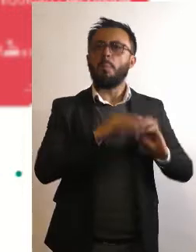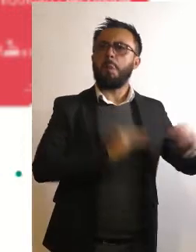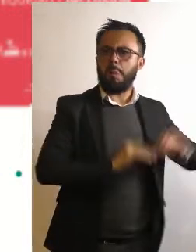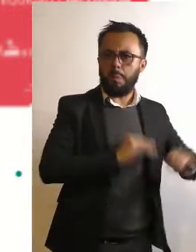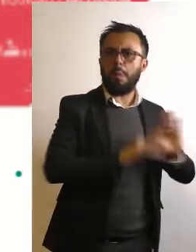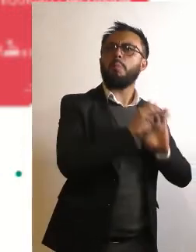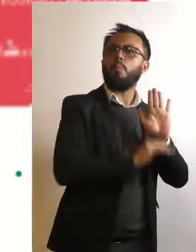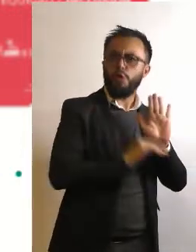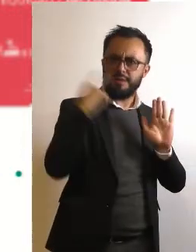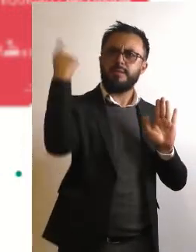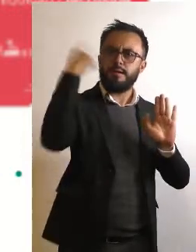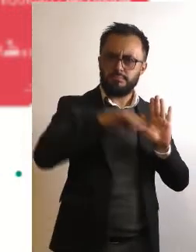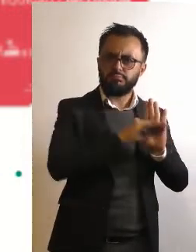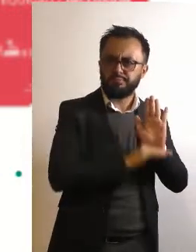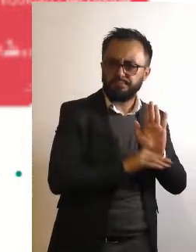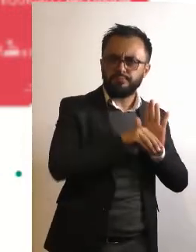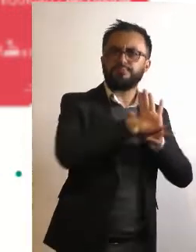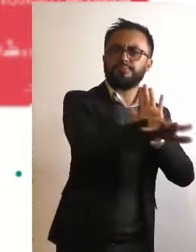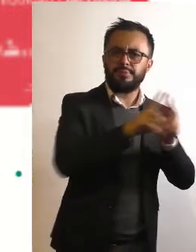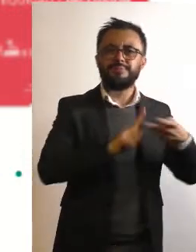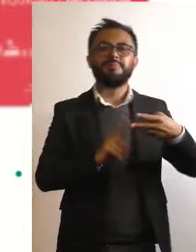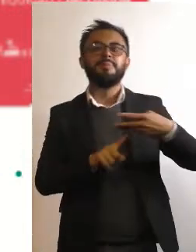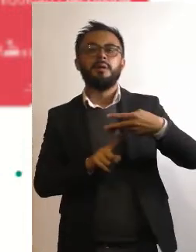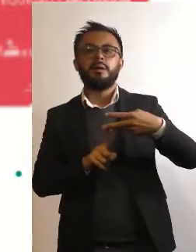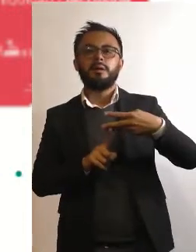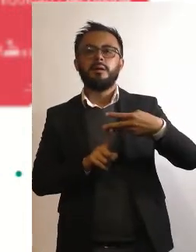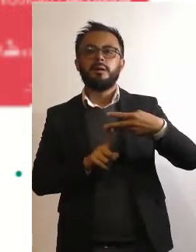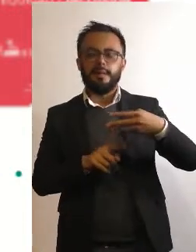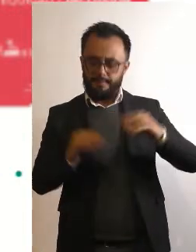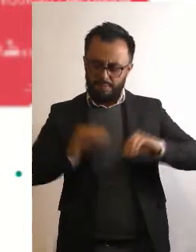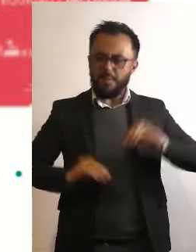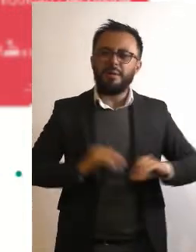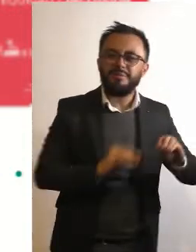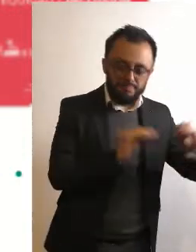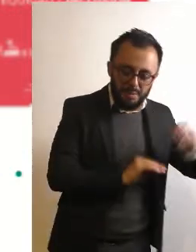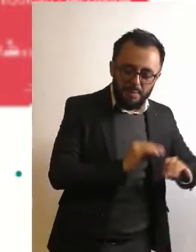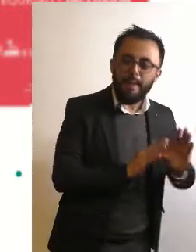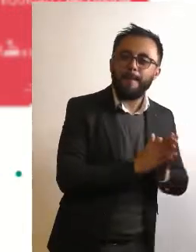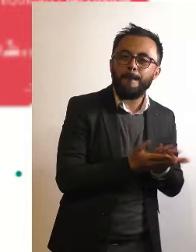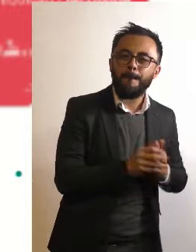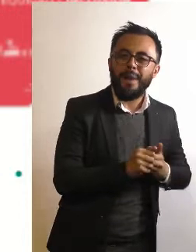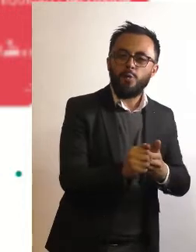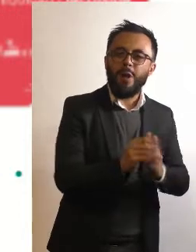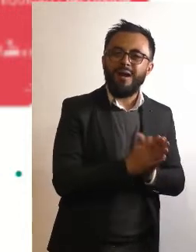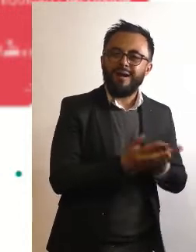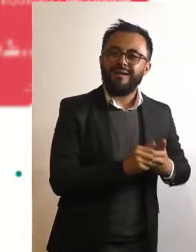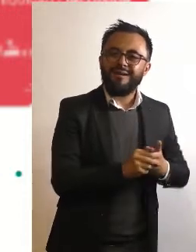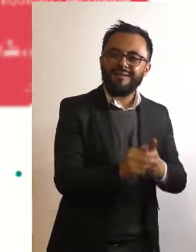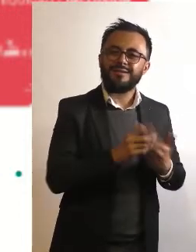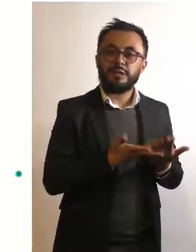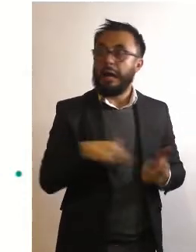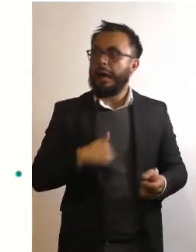intelectual, y se estructuró el manual de crisis y emergencias. Siguiente, por favor.